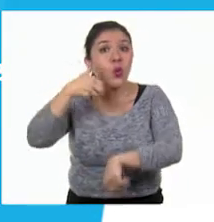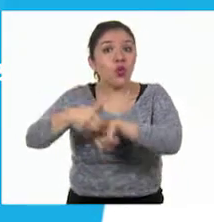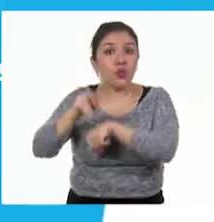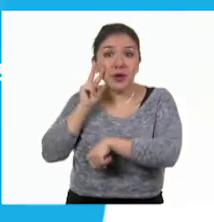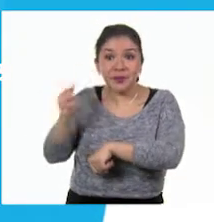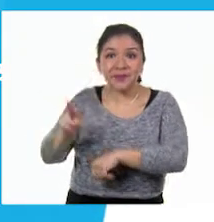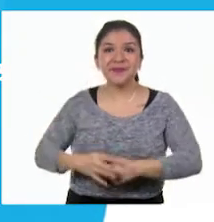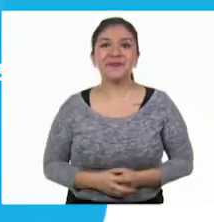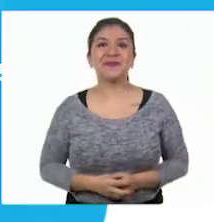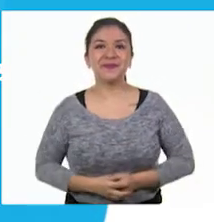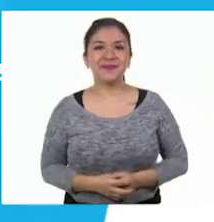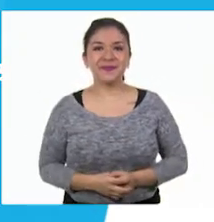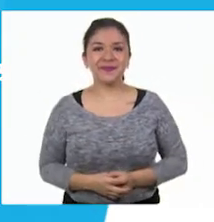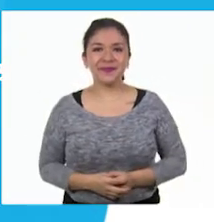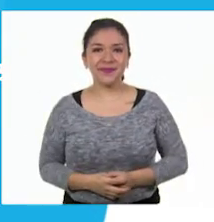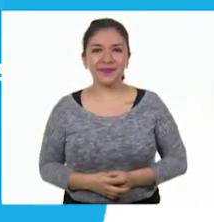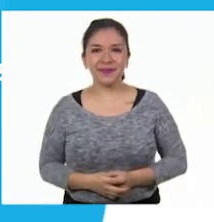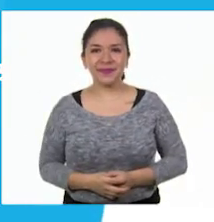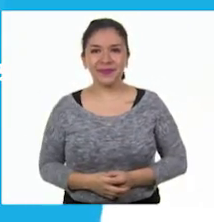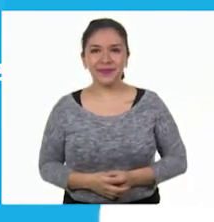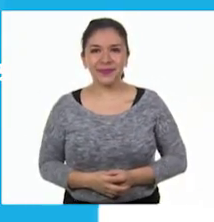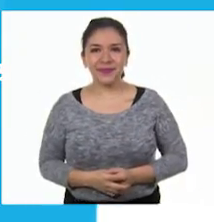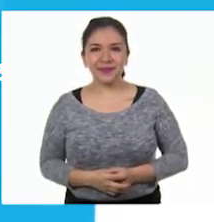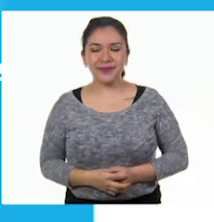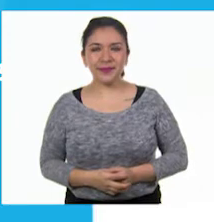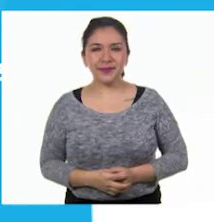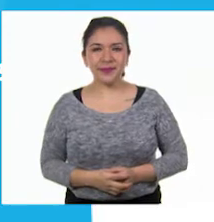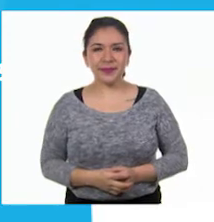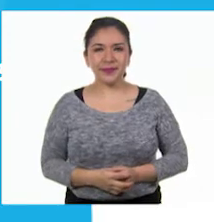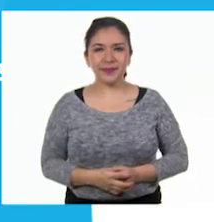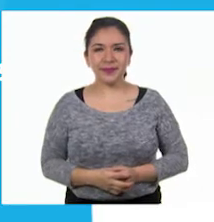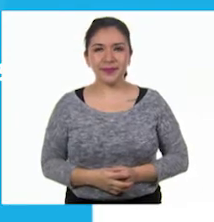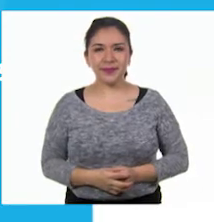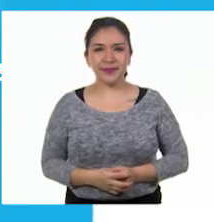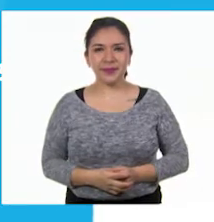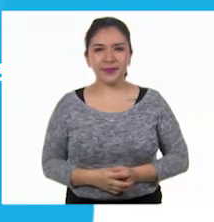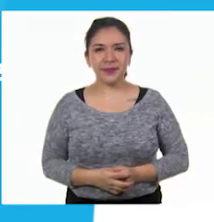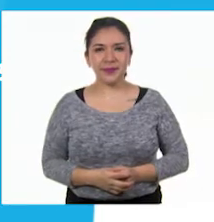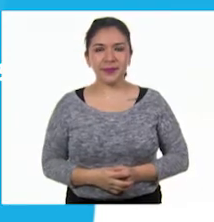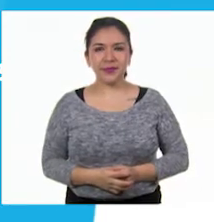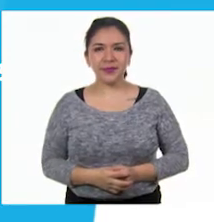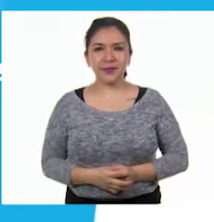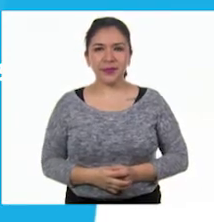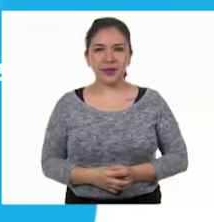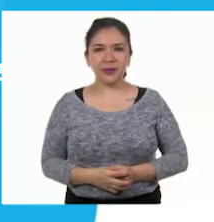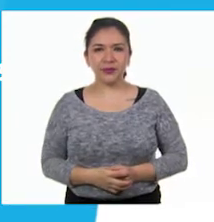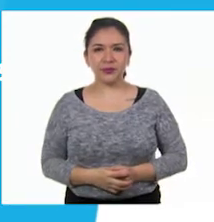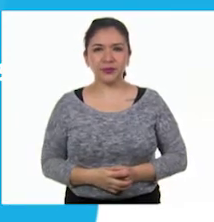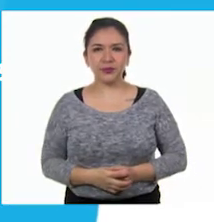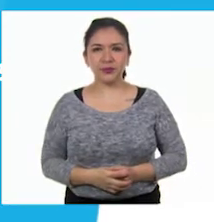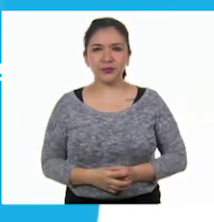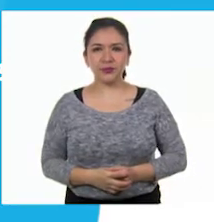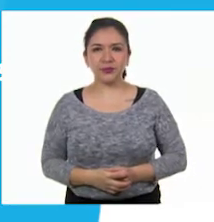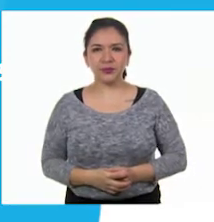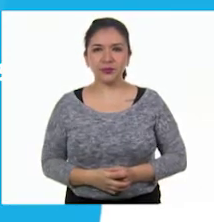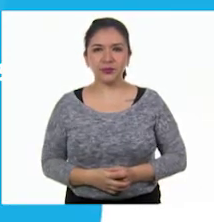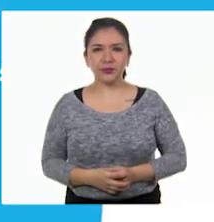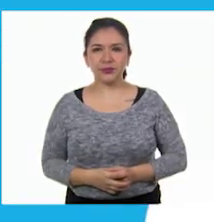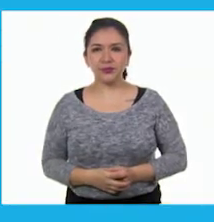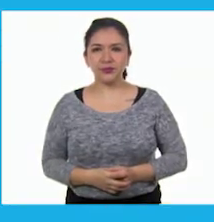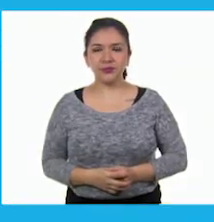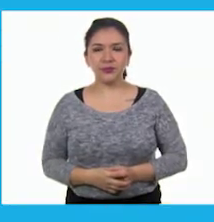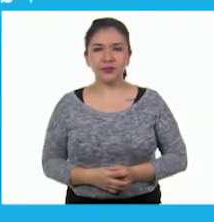teléfono 55 41 72 04 13. ¡Son 100